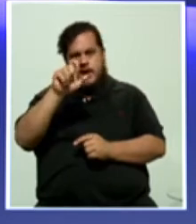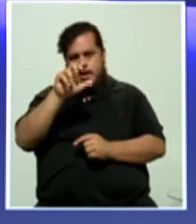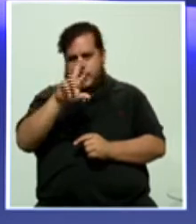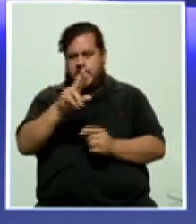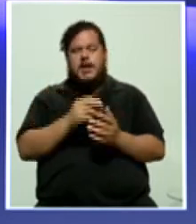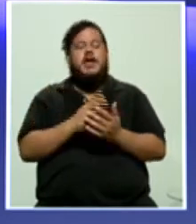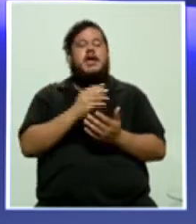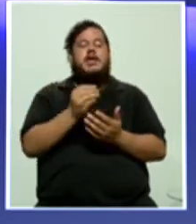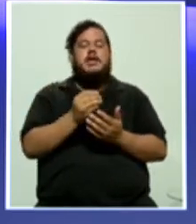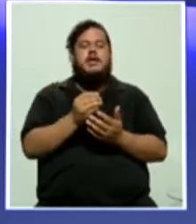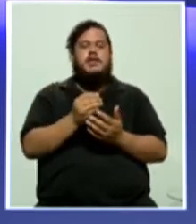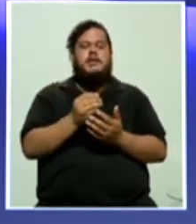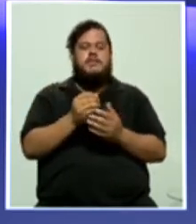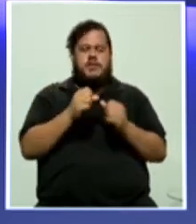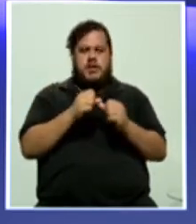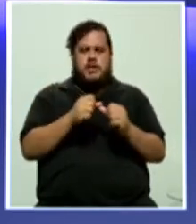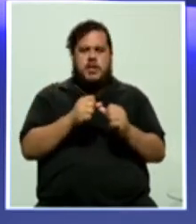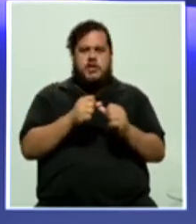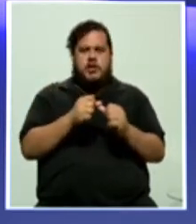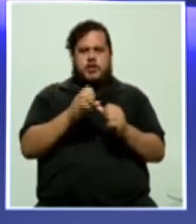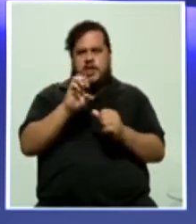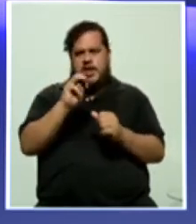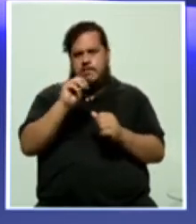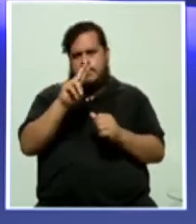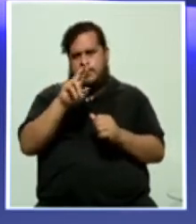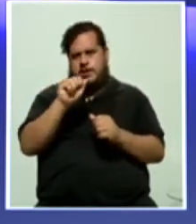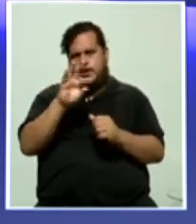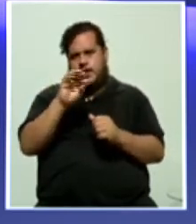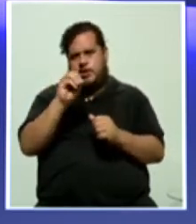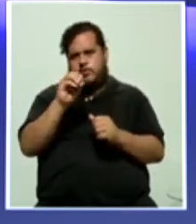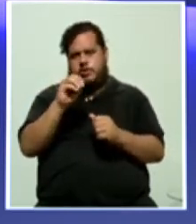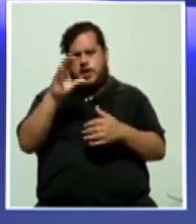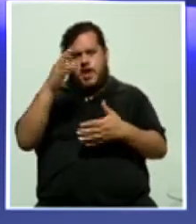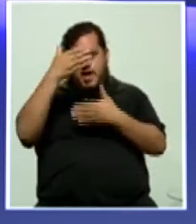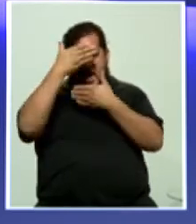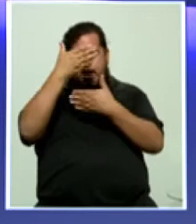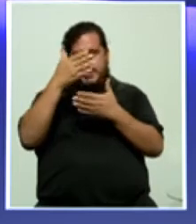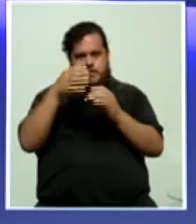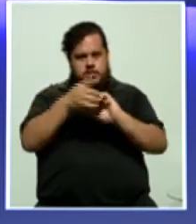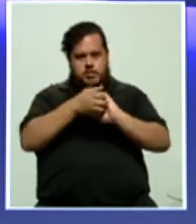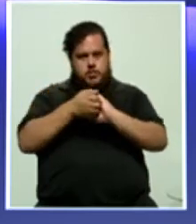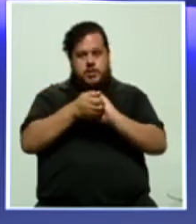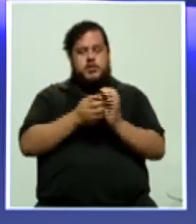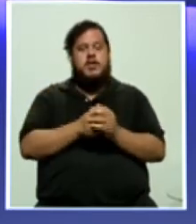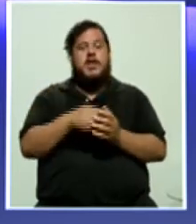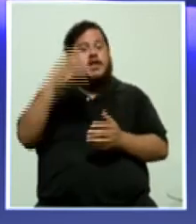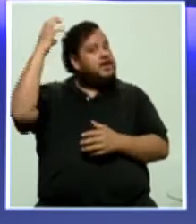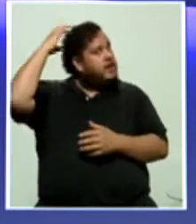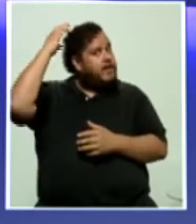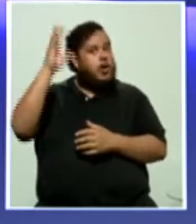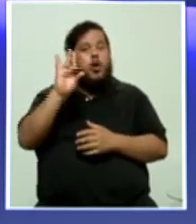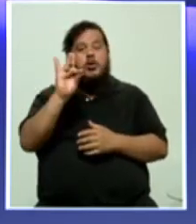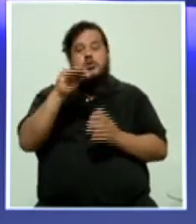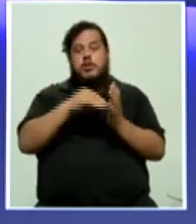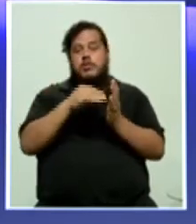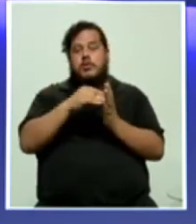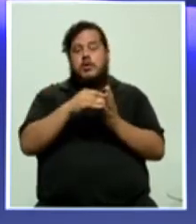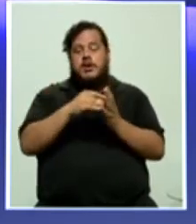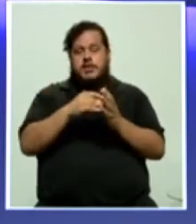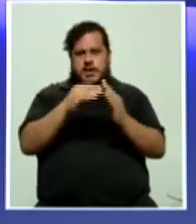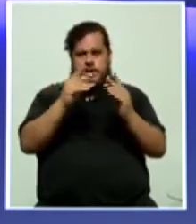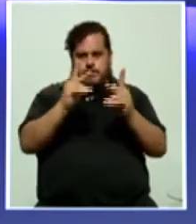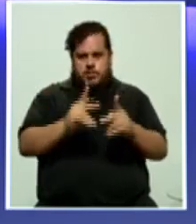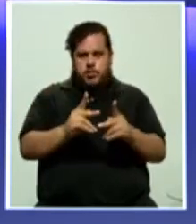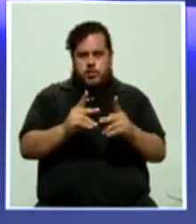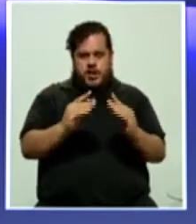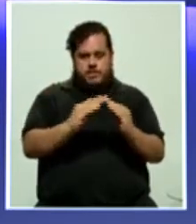Unidos. En Israel, un país con 8.8 millones de habitantes, ya casi 2 millones de personas,